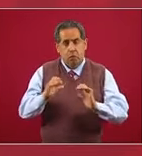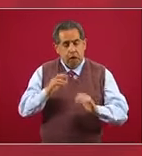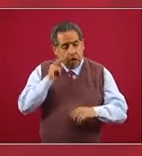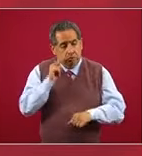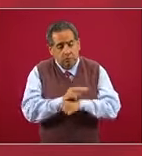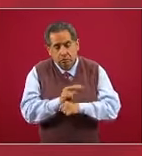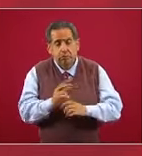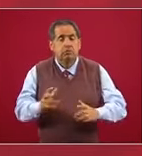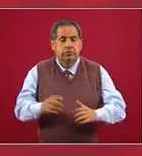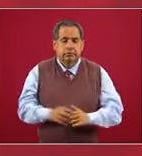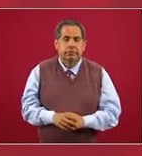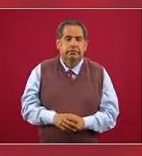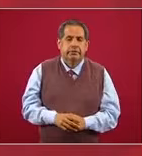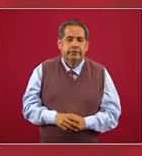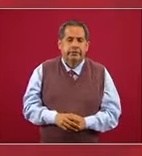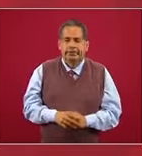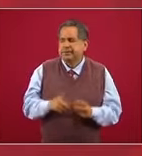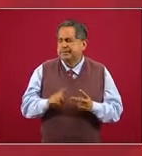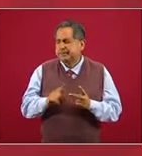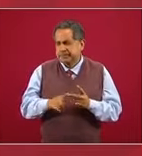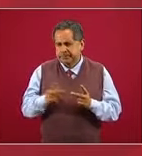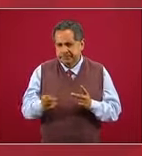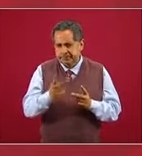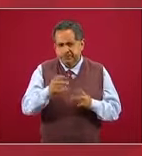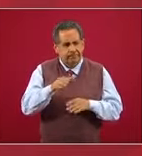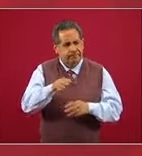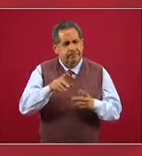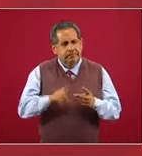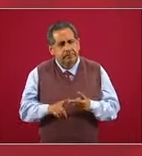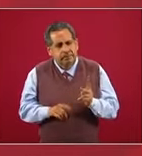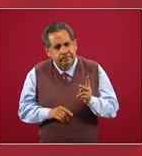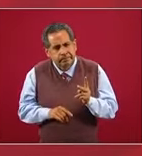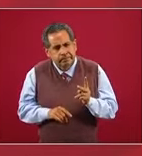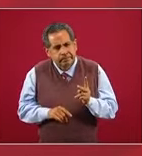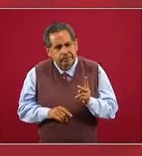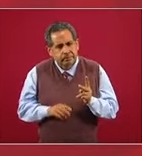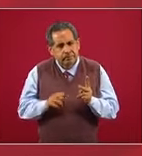se adhiere, ¿verdad? La segunda pregunta era en relación a